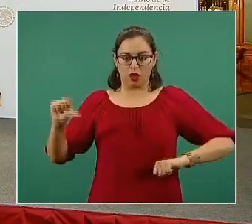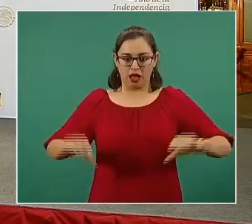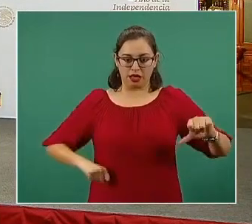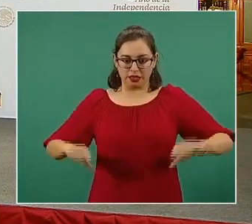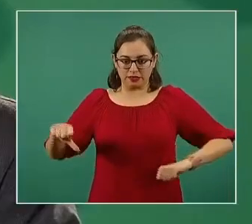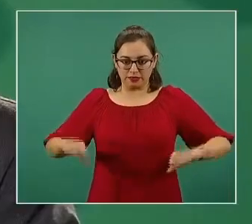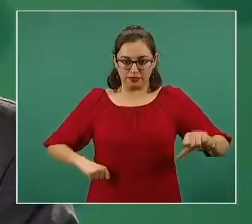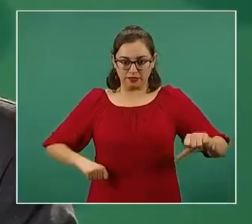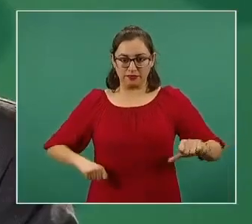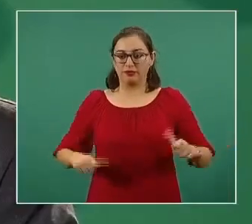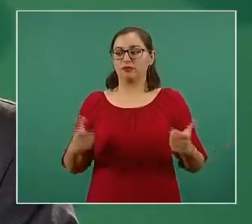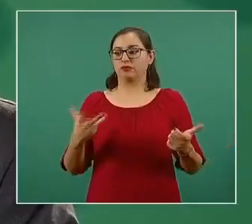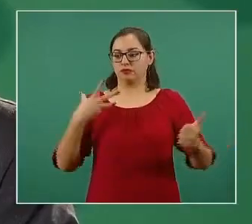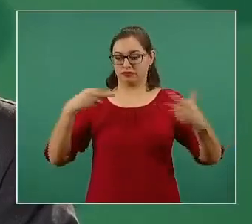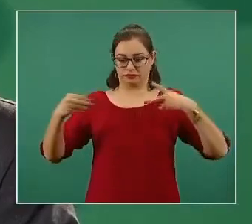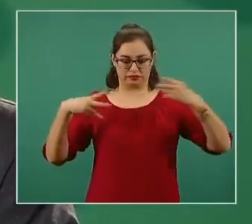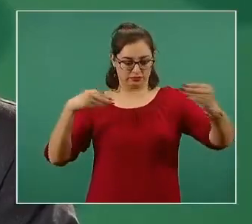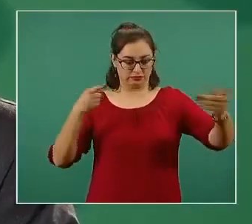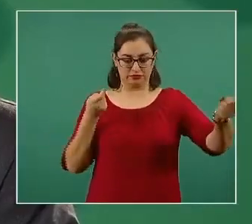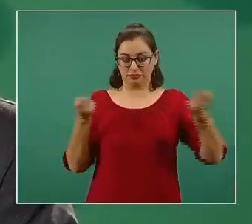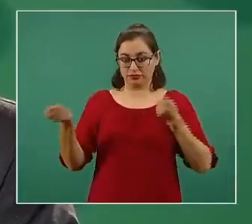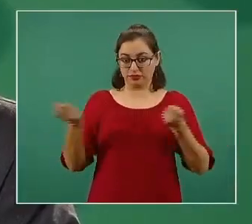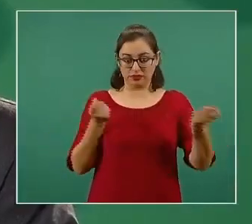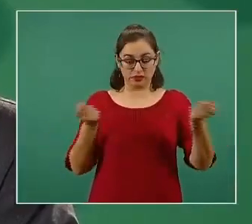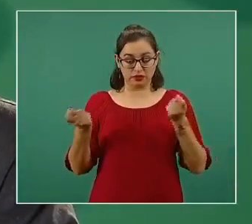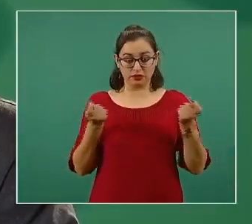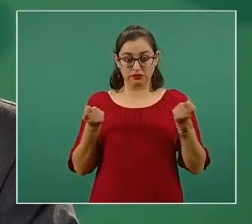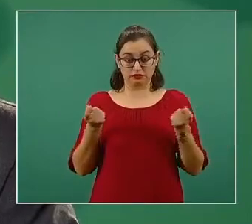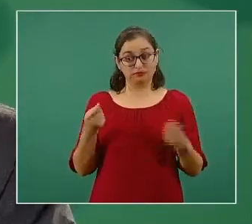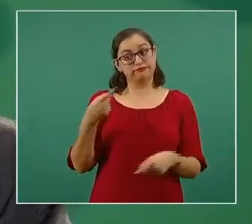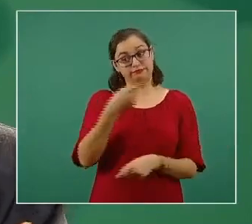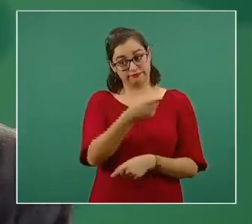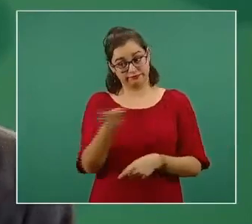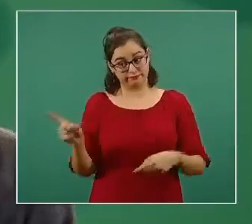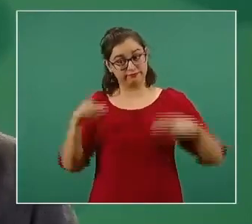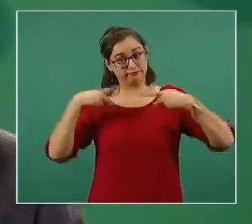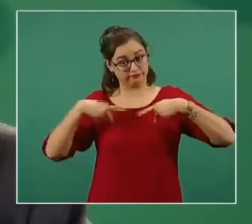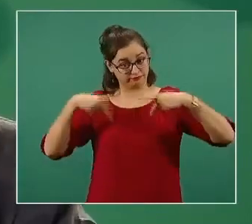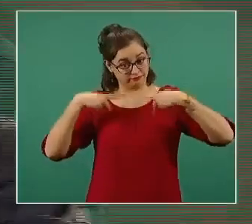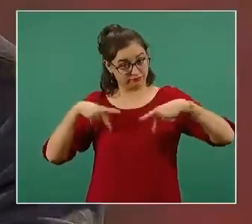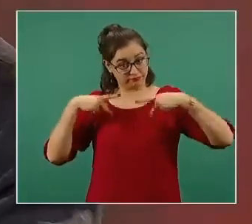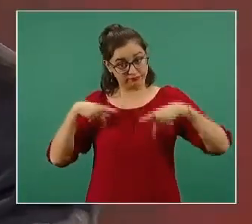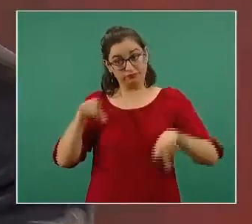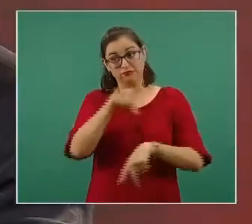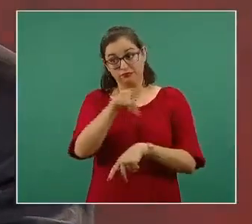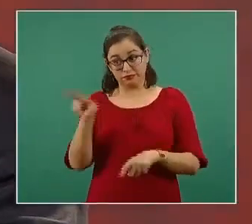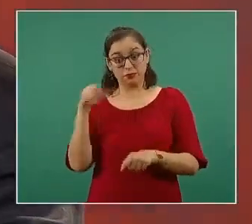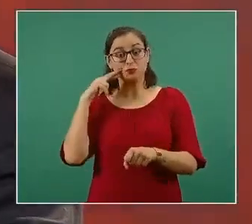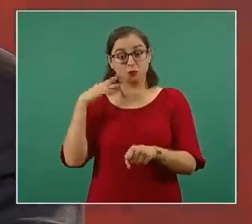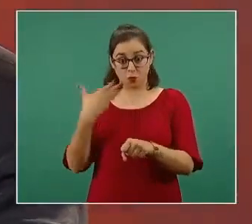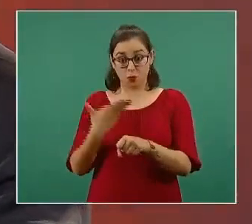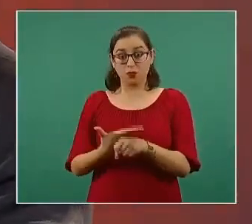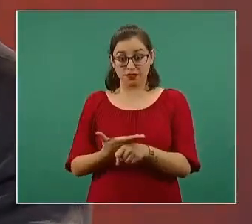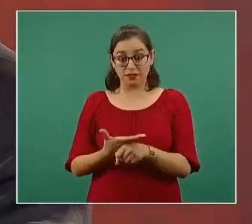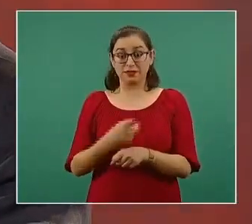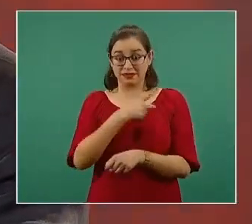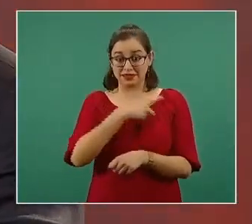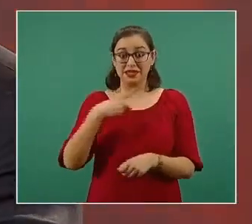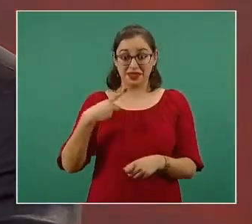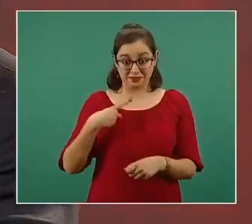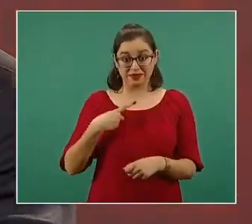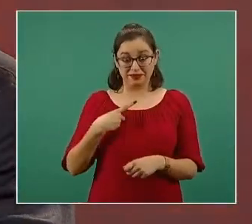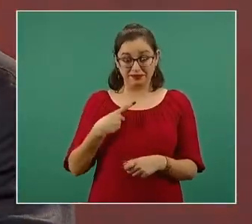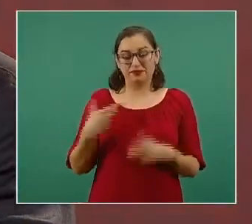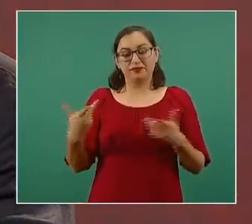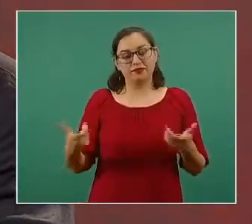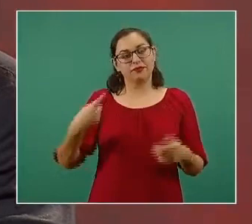actividades para el control de la epidemia depende de las personas, depende del pueblo. Y por cierto, siempre que mencionamos esto o siempre